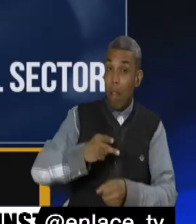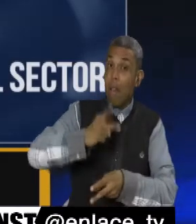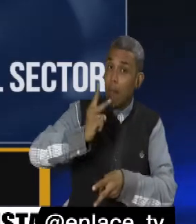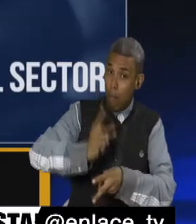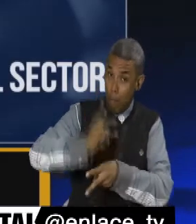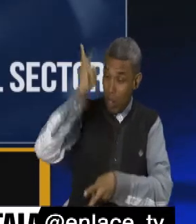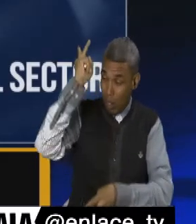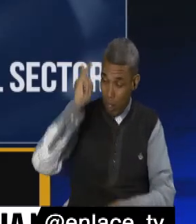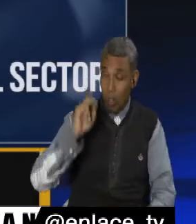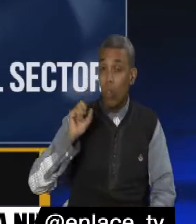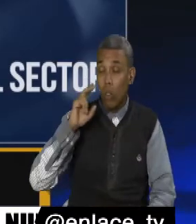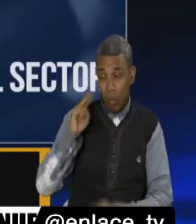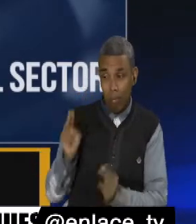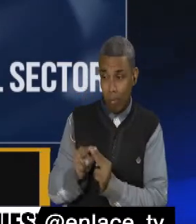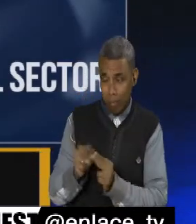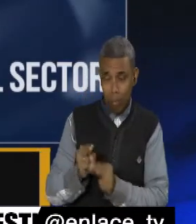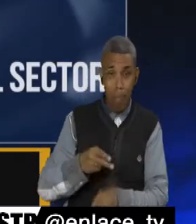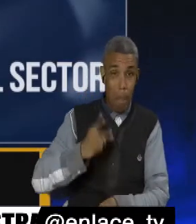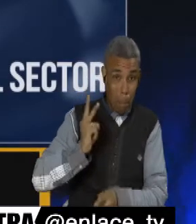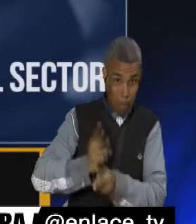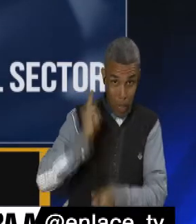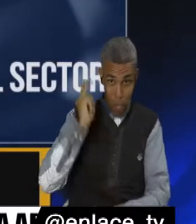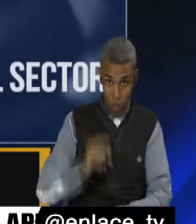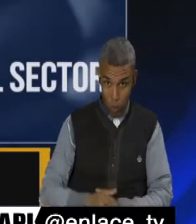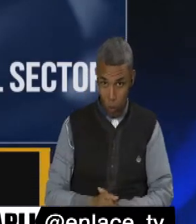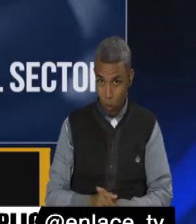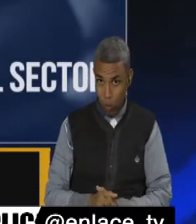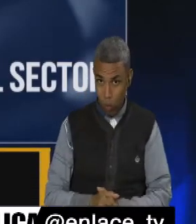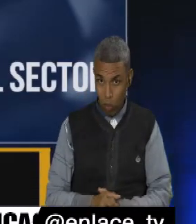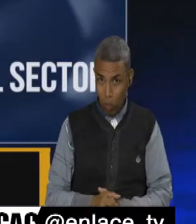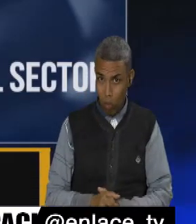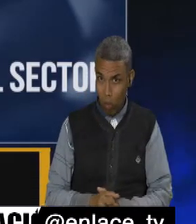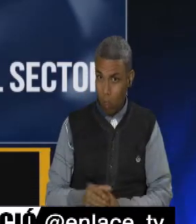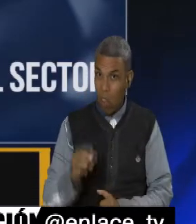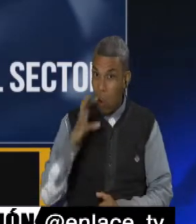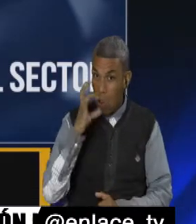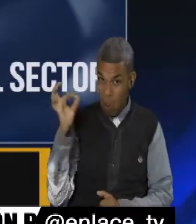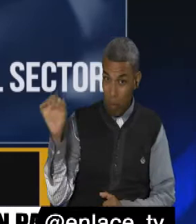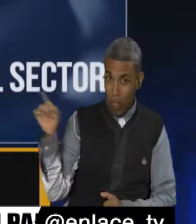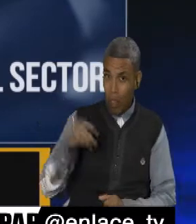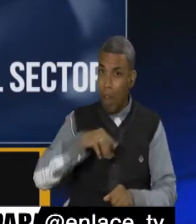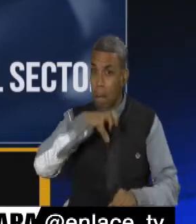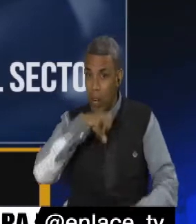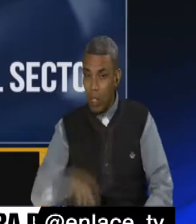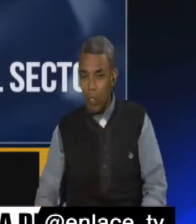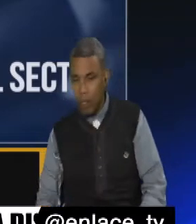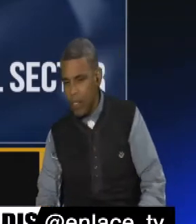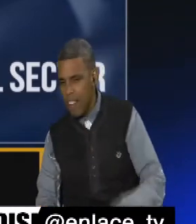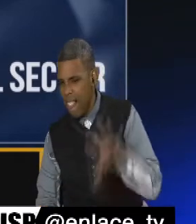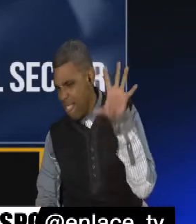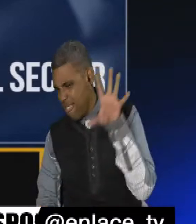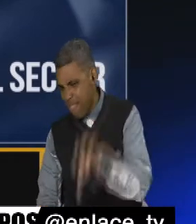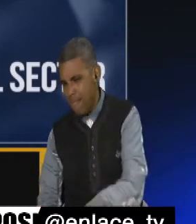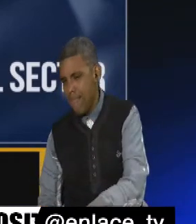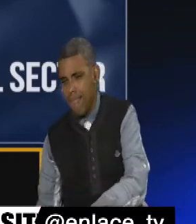sociedad, más para los niños, porque hacía como él, cogió ese perrito y lo mató. Imagínate